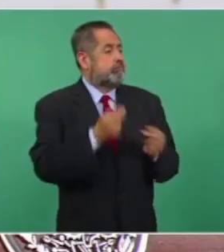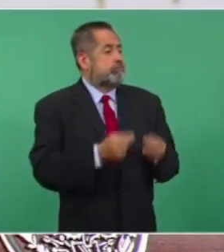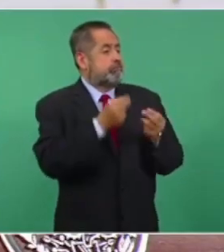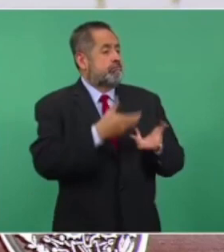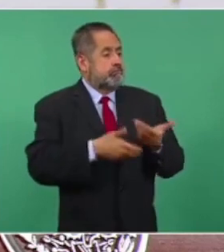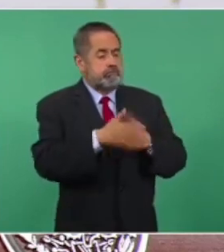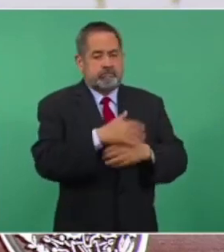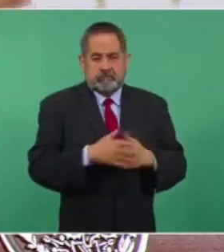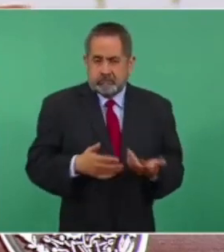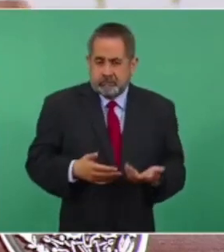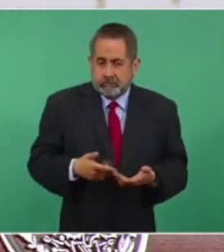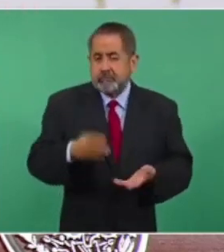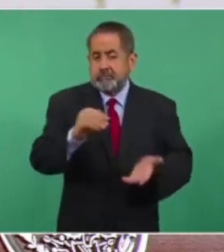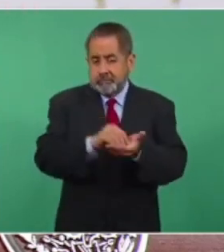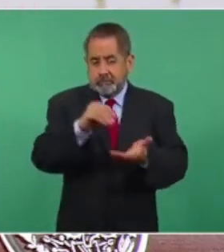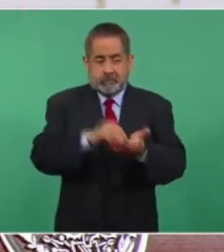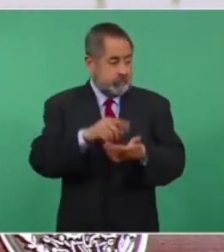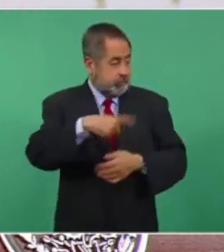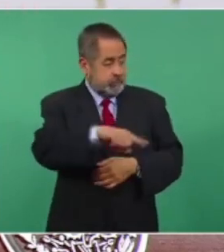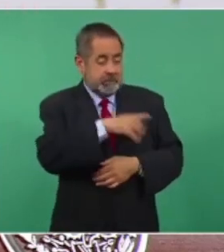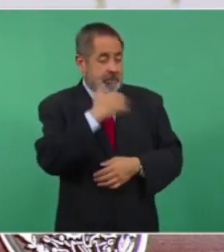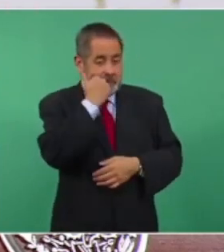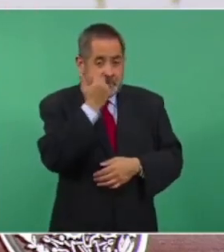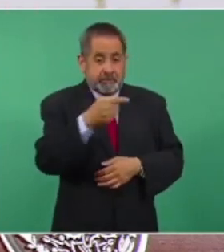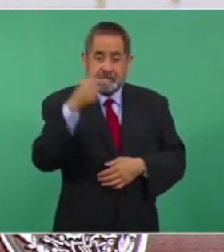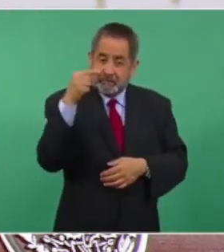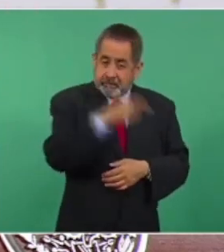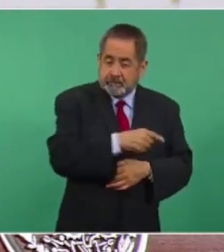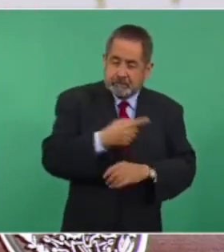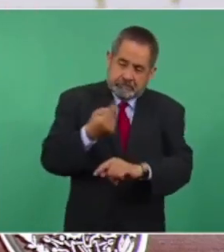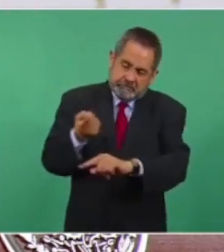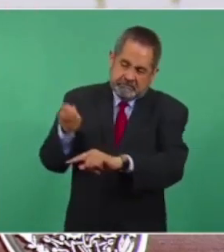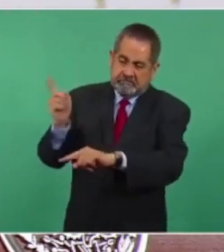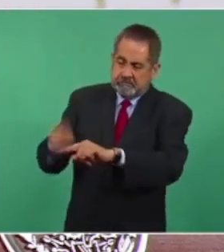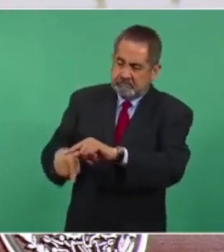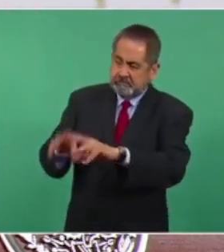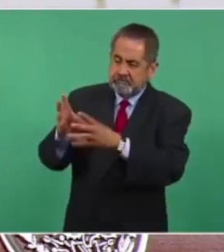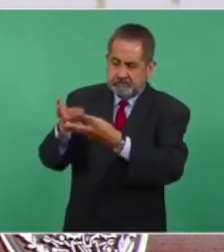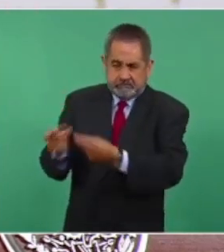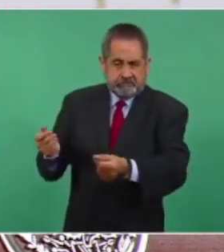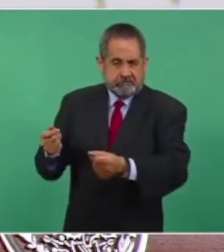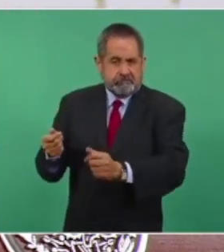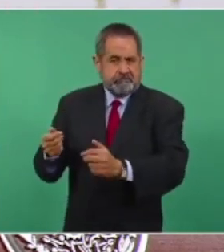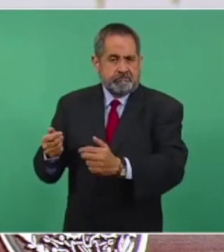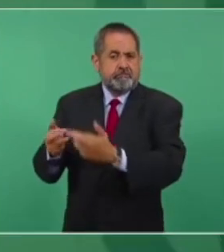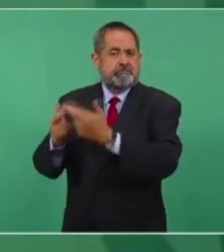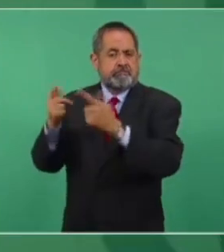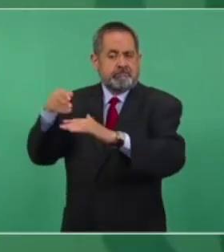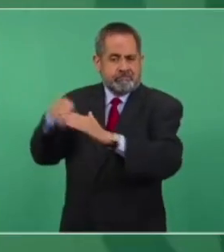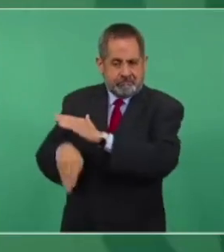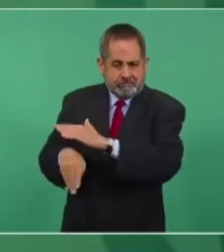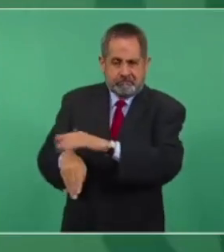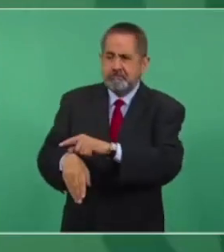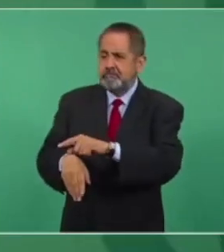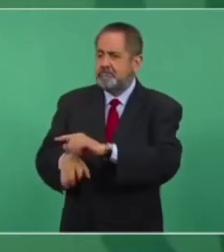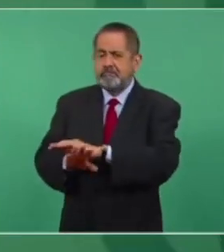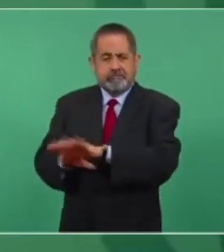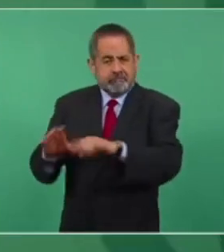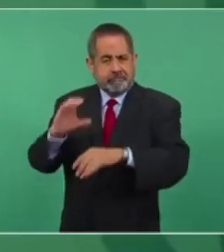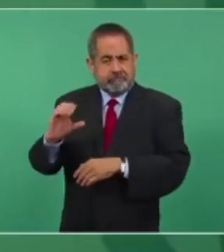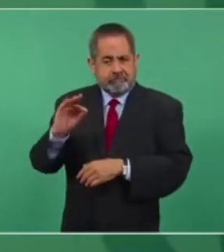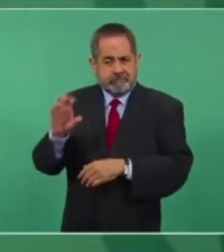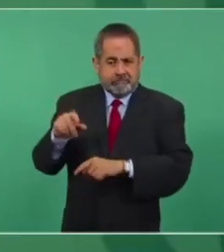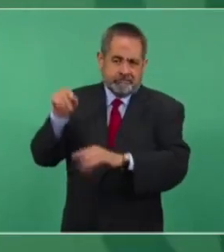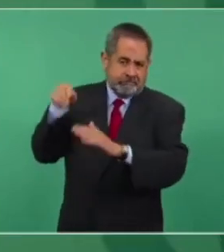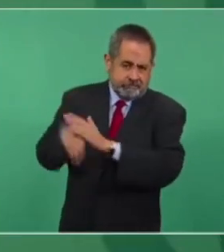es el propósito todavía, era quebrar por completo, arruinar a la Comisión